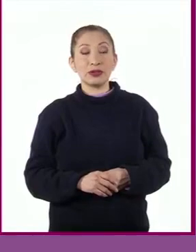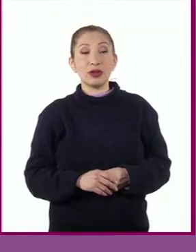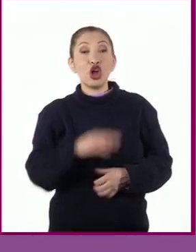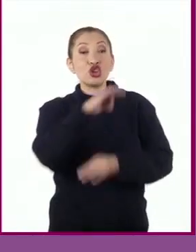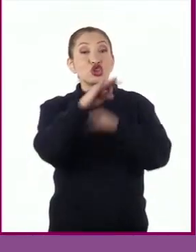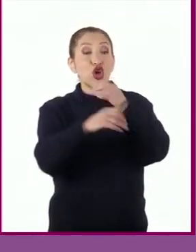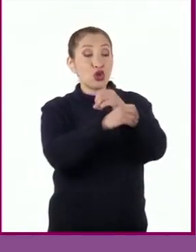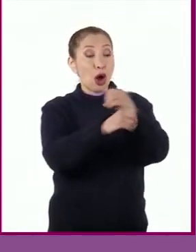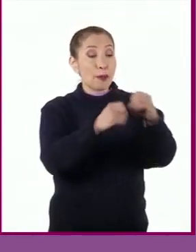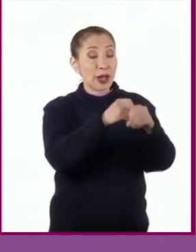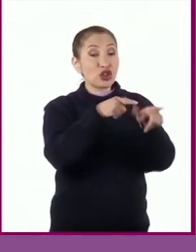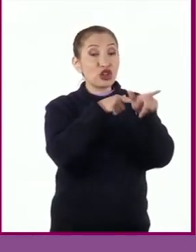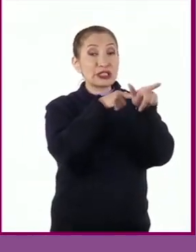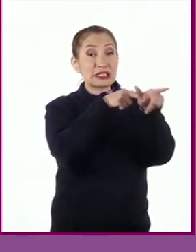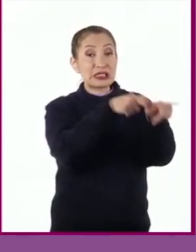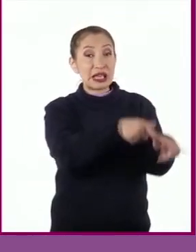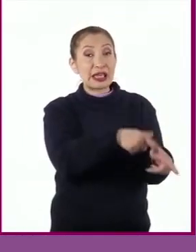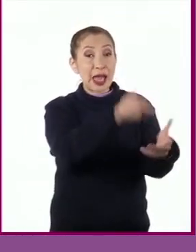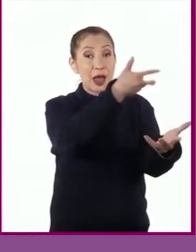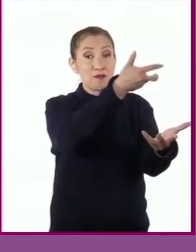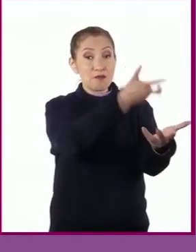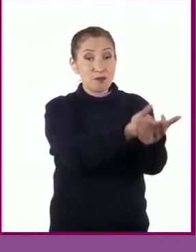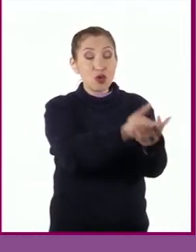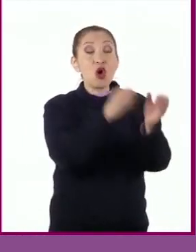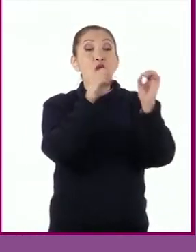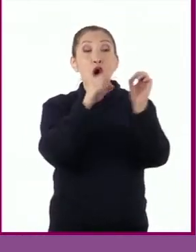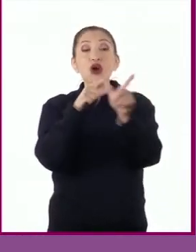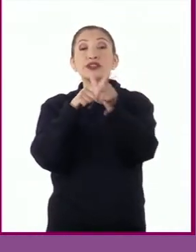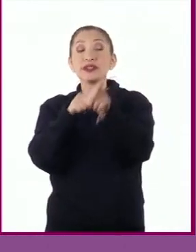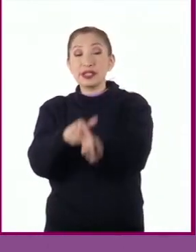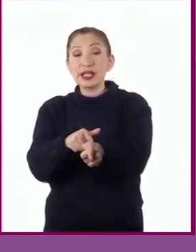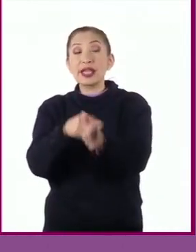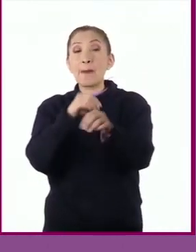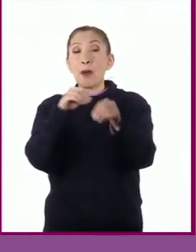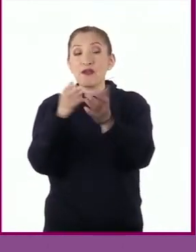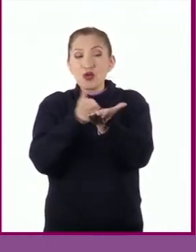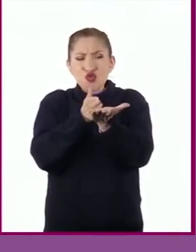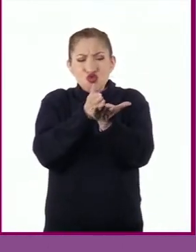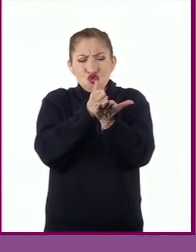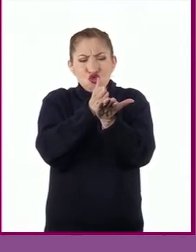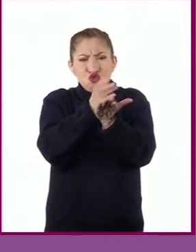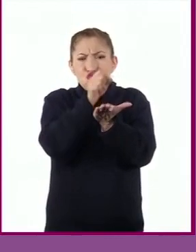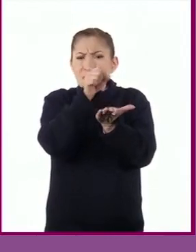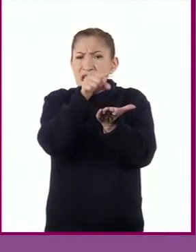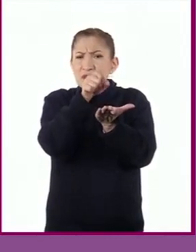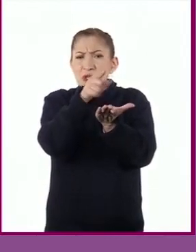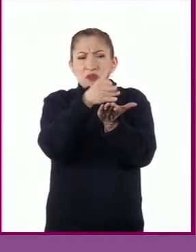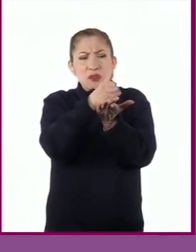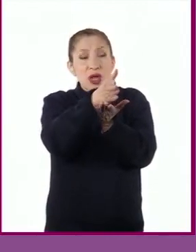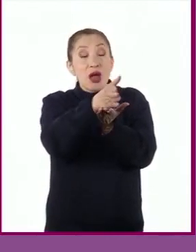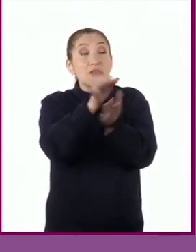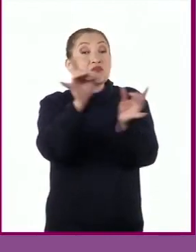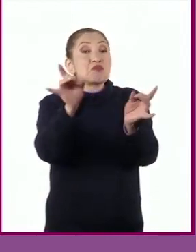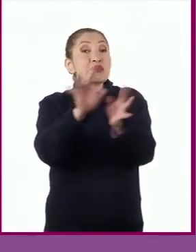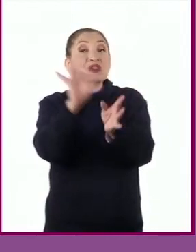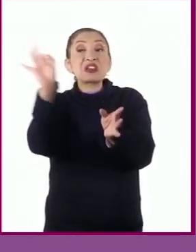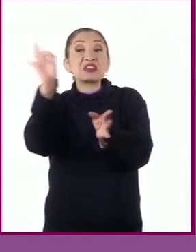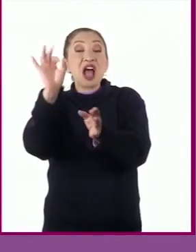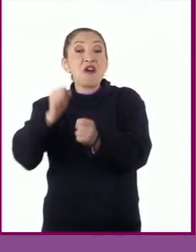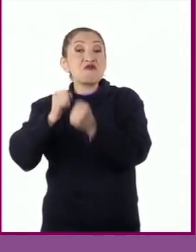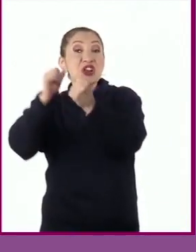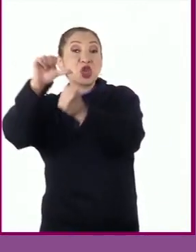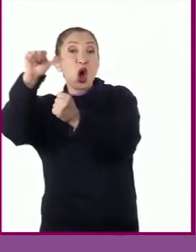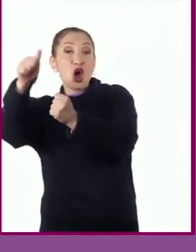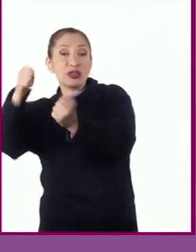todo cuerpo permanece en estado de reposo o movimiento rectilíneo uniforme, a menos que una fuerza